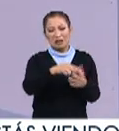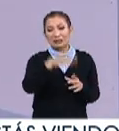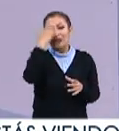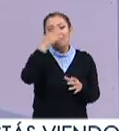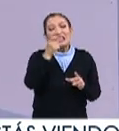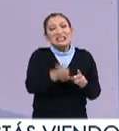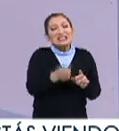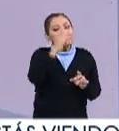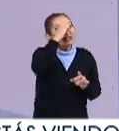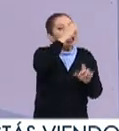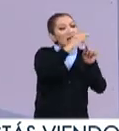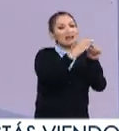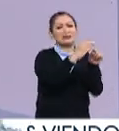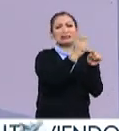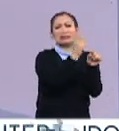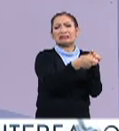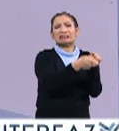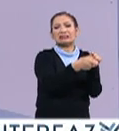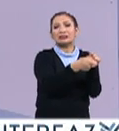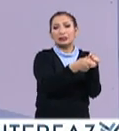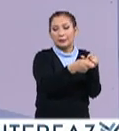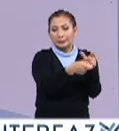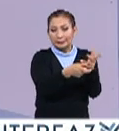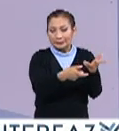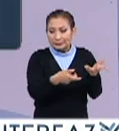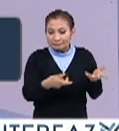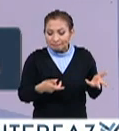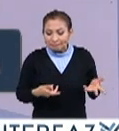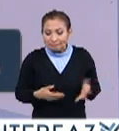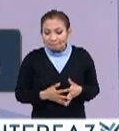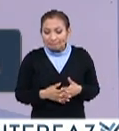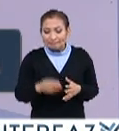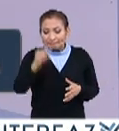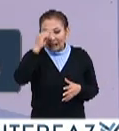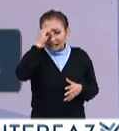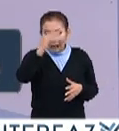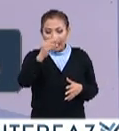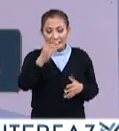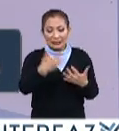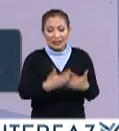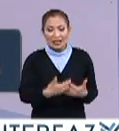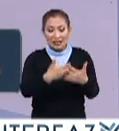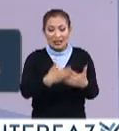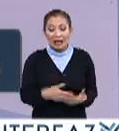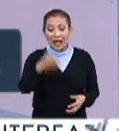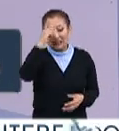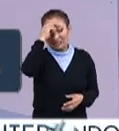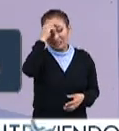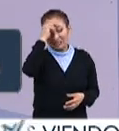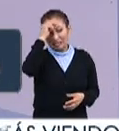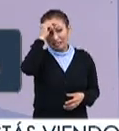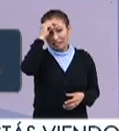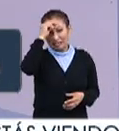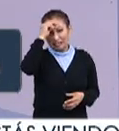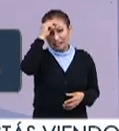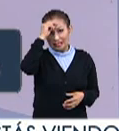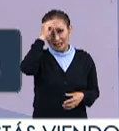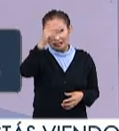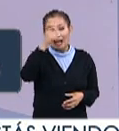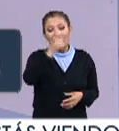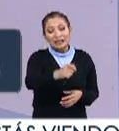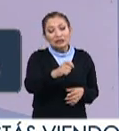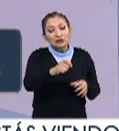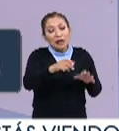necesitas saber qué es la inteligencia. Claro. Entonces, la inteligencia artificial, digamos, es